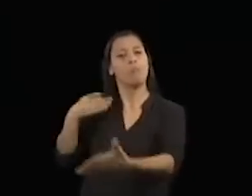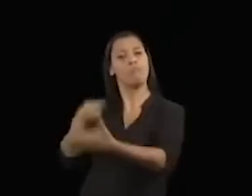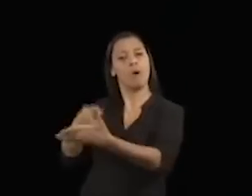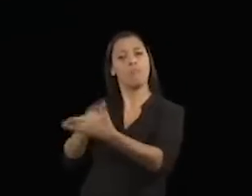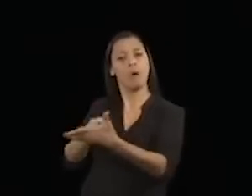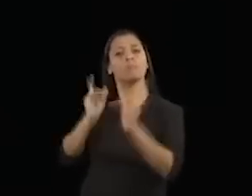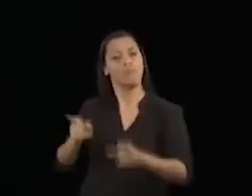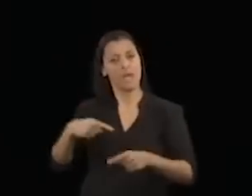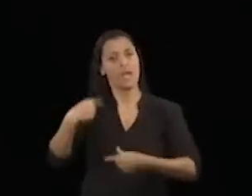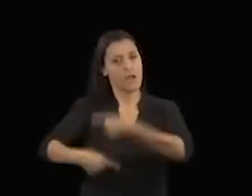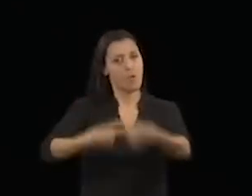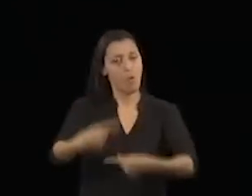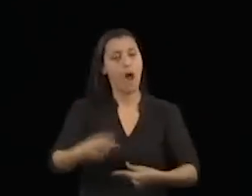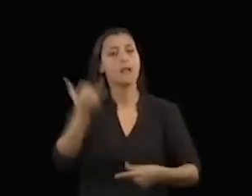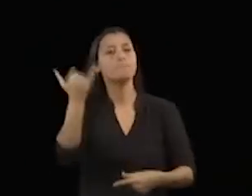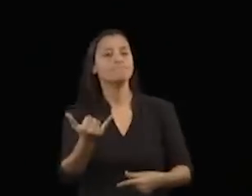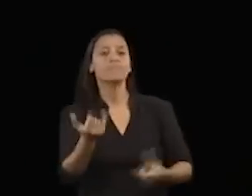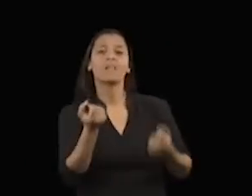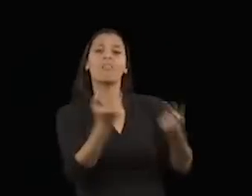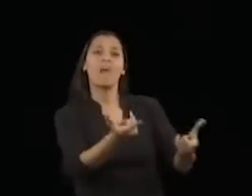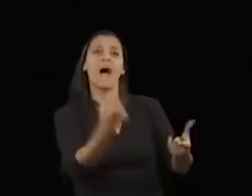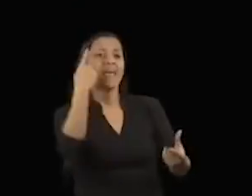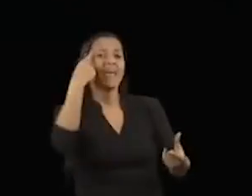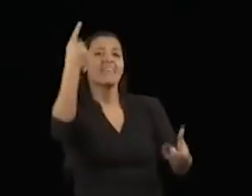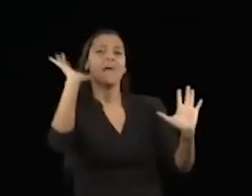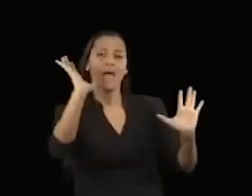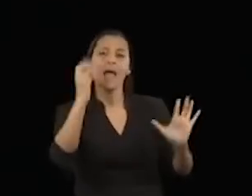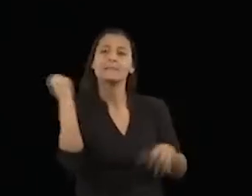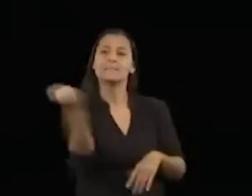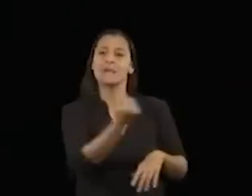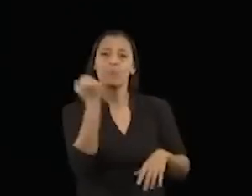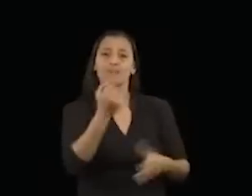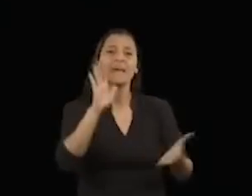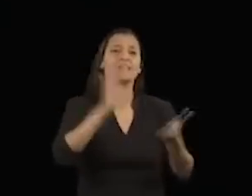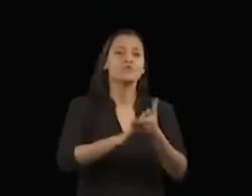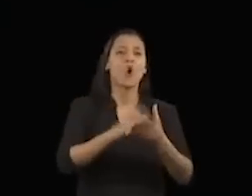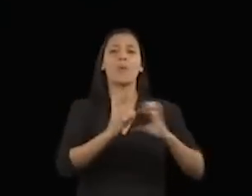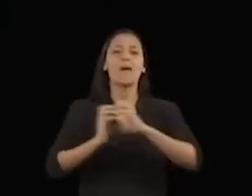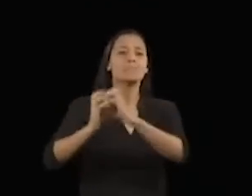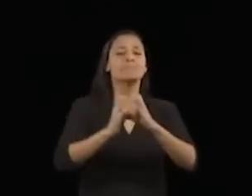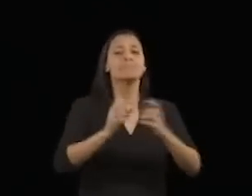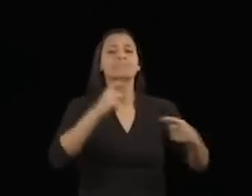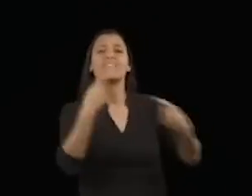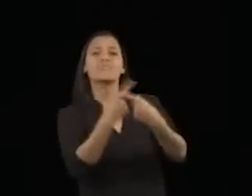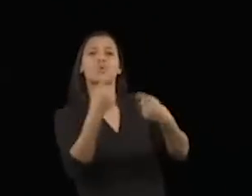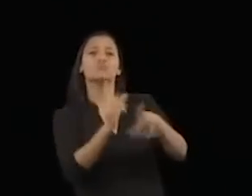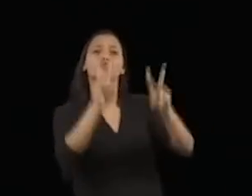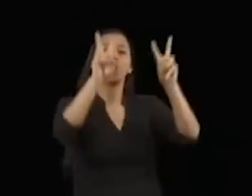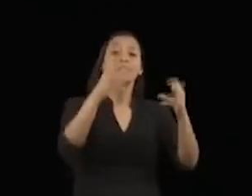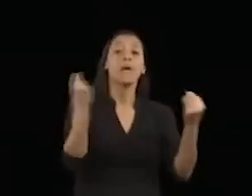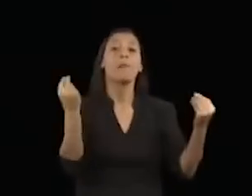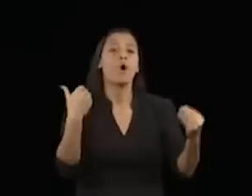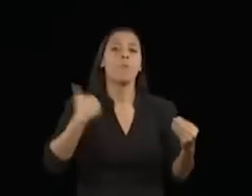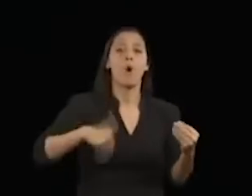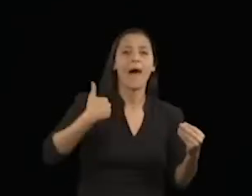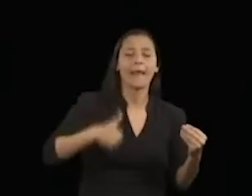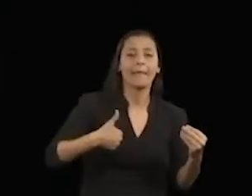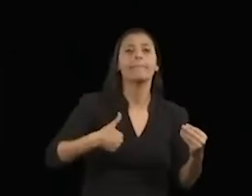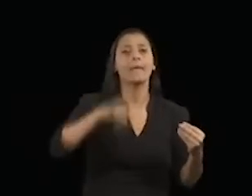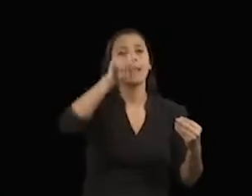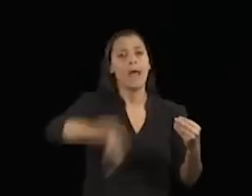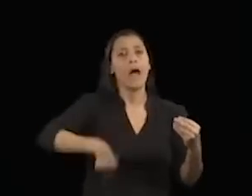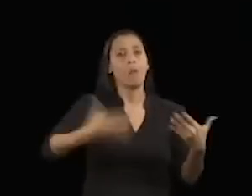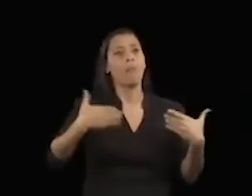ideas preliminares sobre la discusión de la convergencia, es decir, cómo Argentina puede convertirse en un